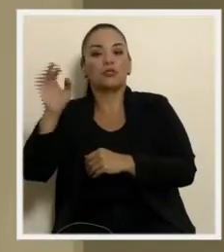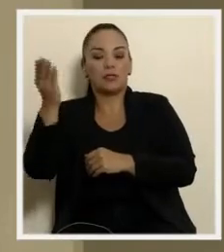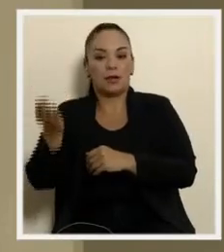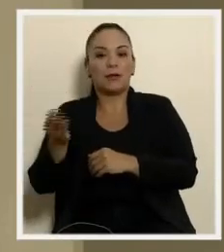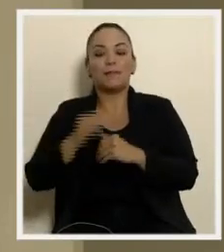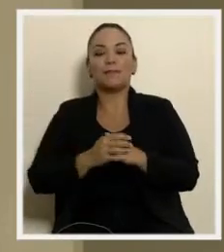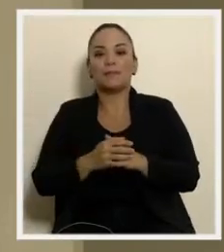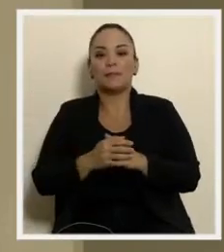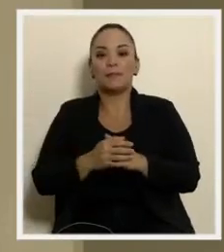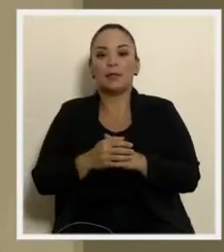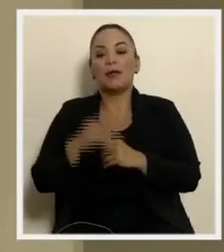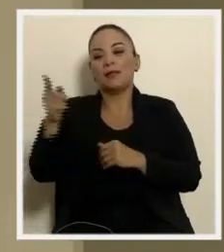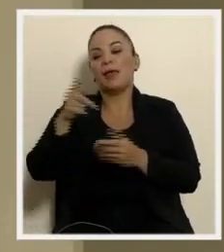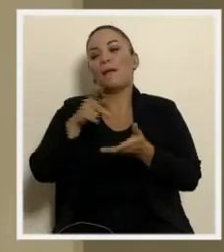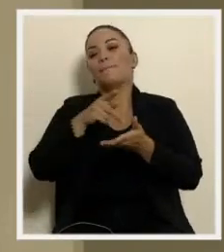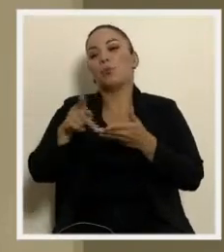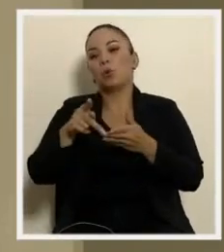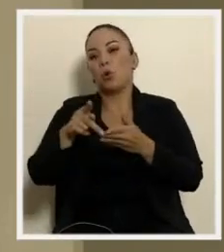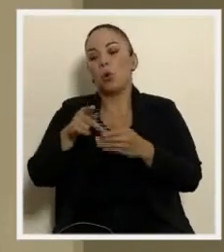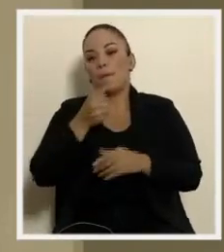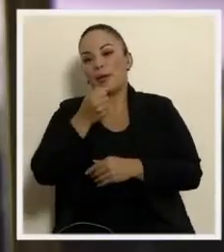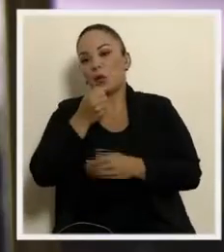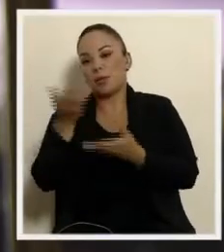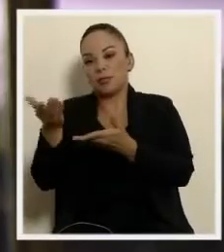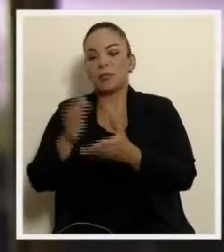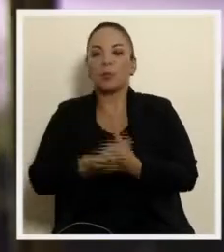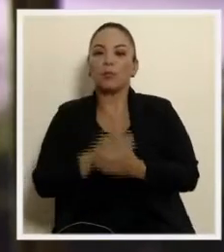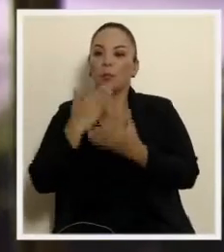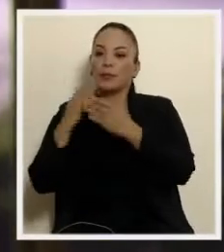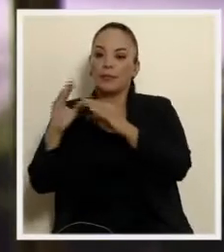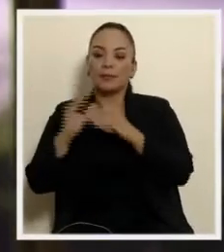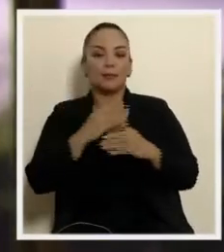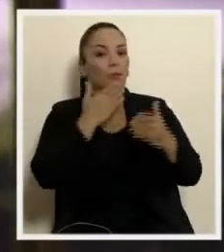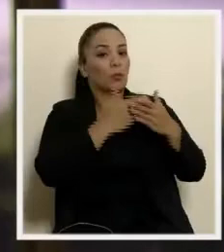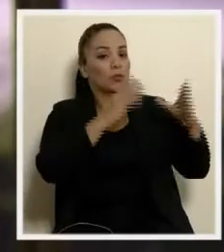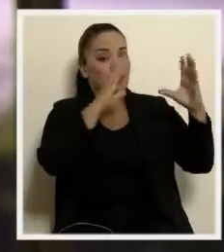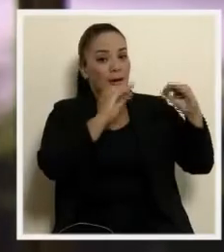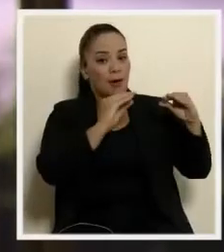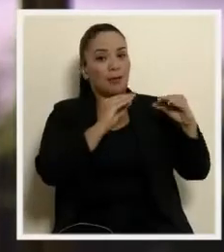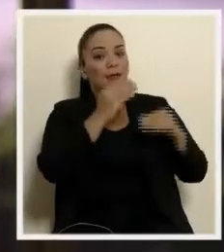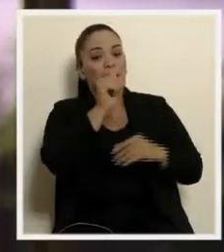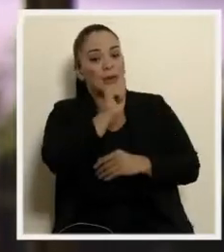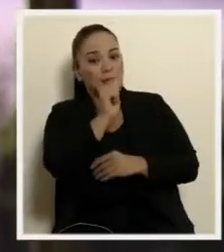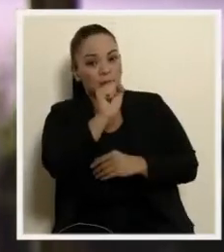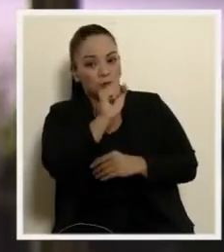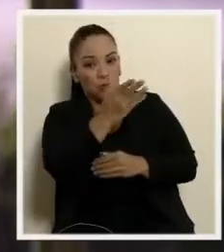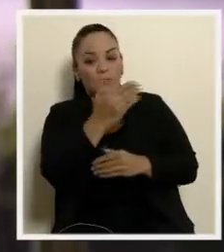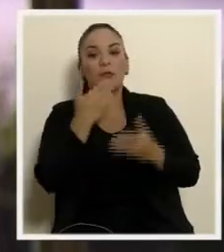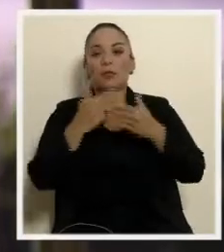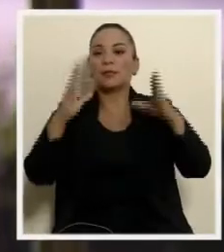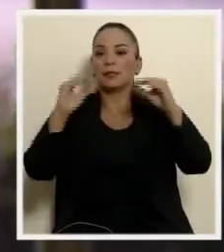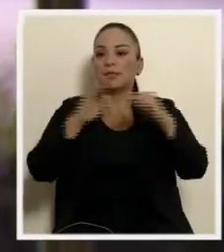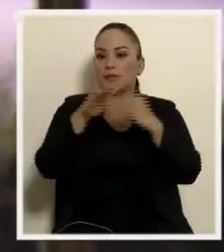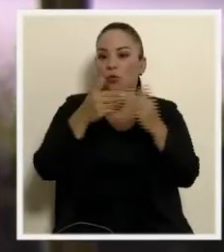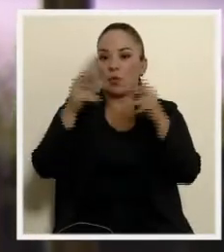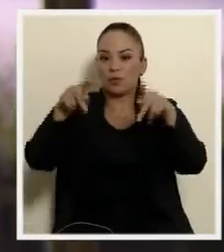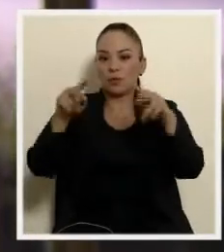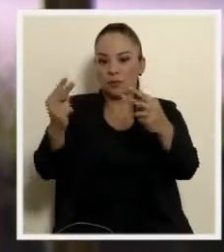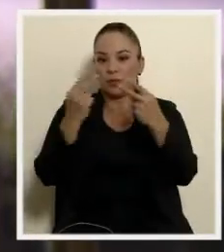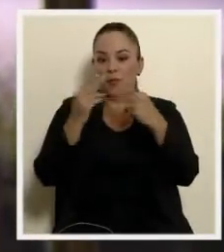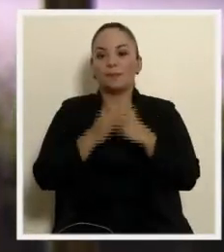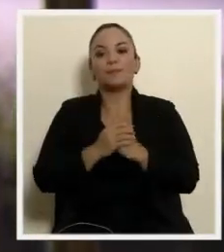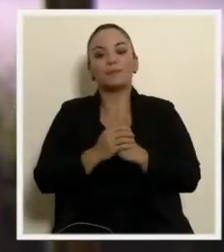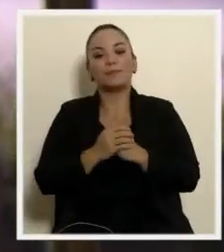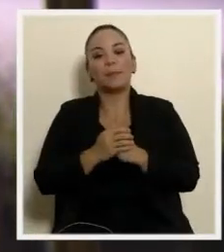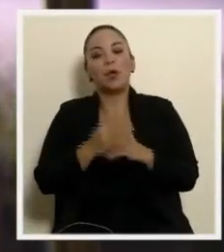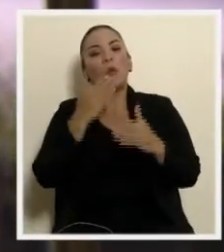medio Puro Periodismo. Muy buenas tardes, don Edgar. Muy buenas tardes, don Alexander. Muy buenas tardes a la audiencia. En